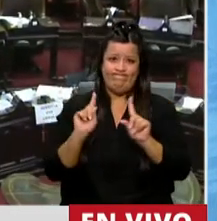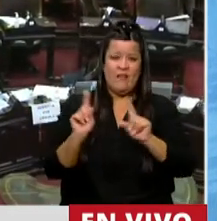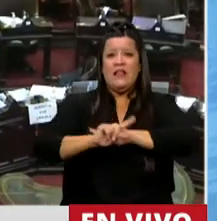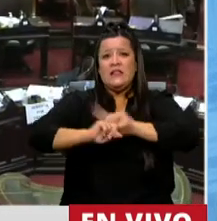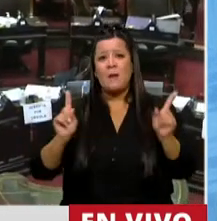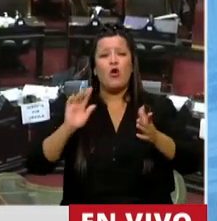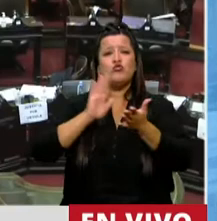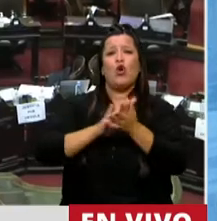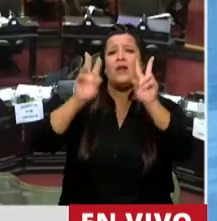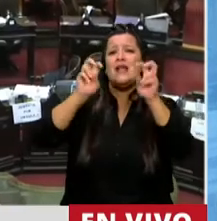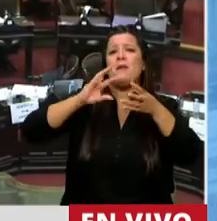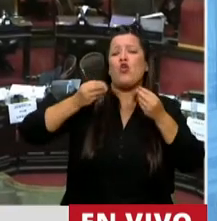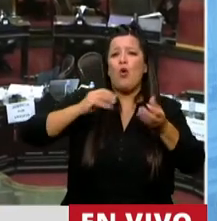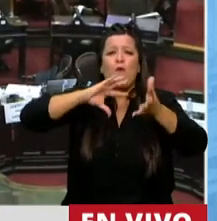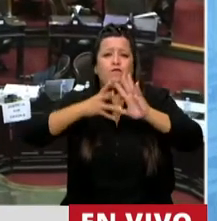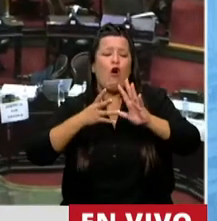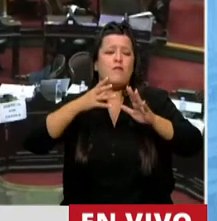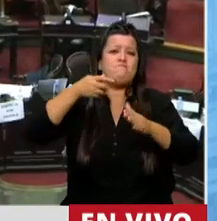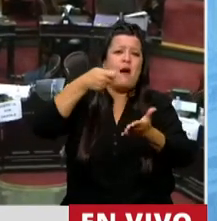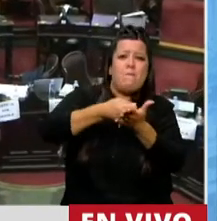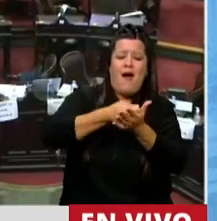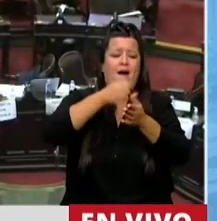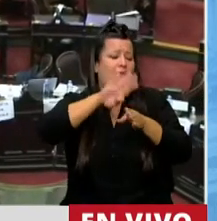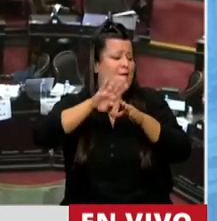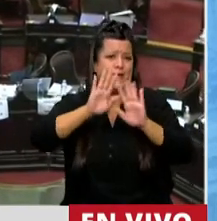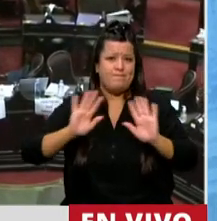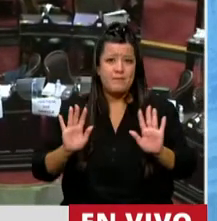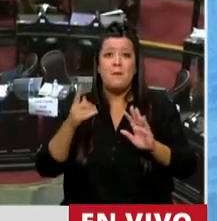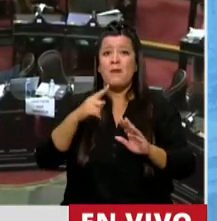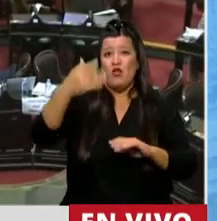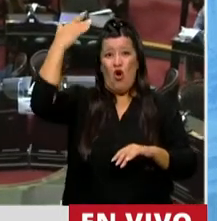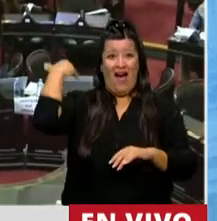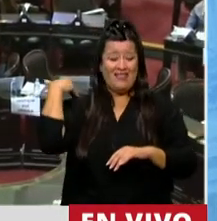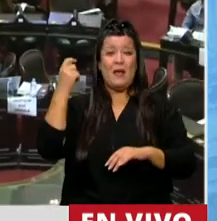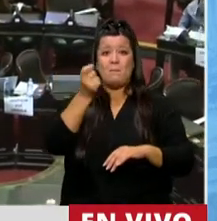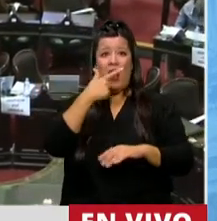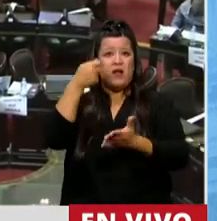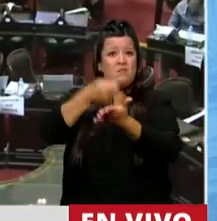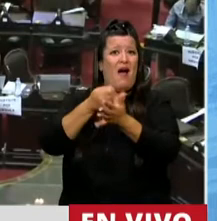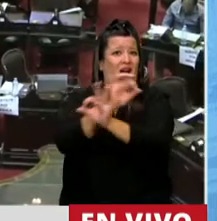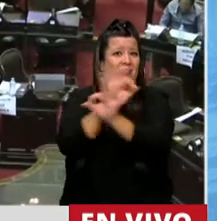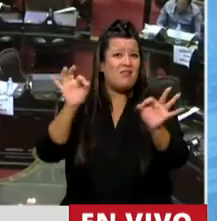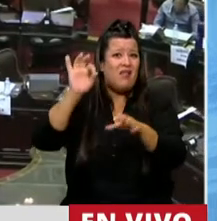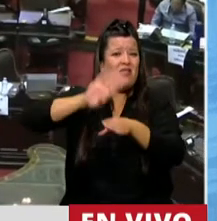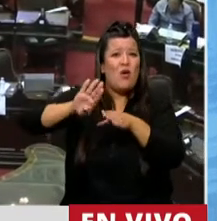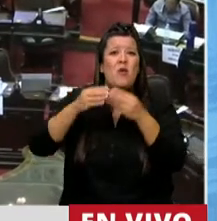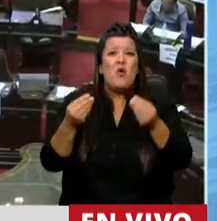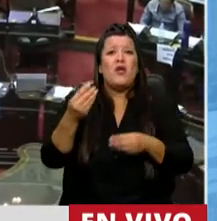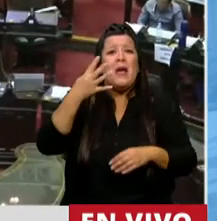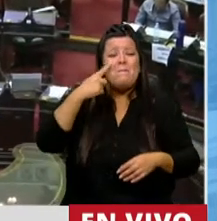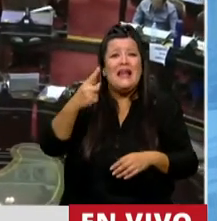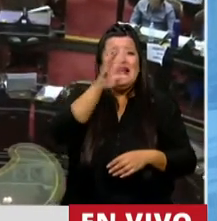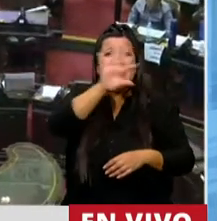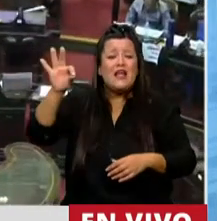de la política de endeudamiento. En tal sentido, si veníamos del default de Macri, ¿por qué le dimos 1.500 millones